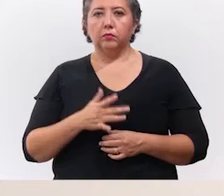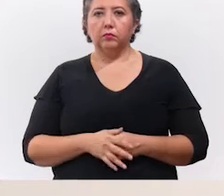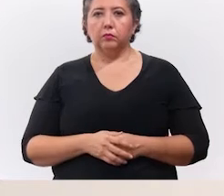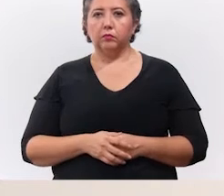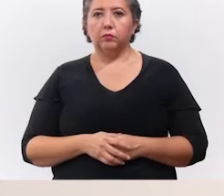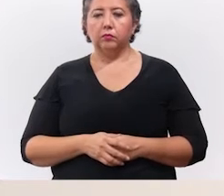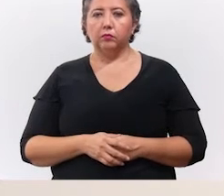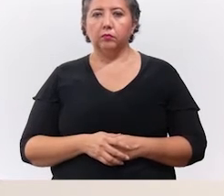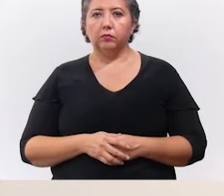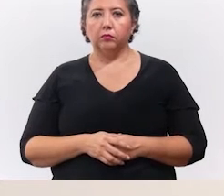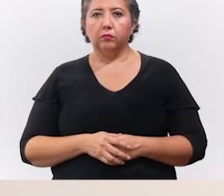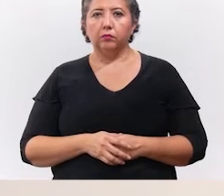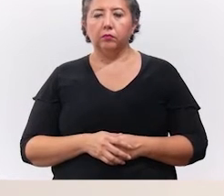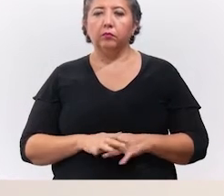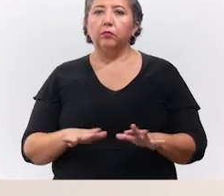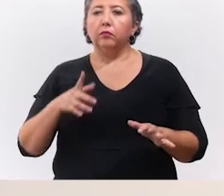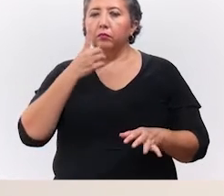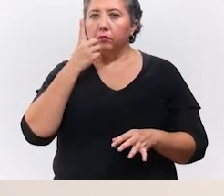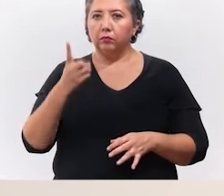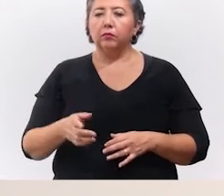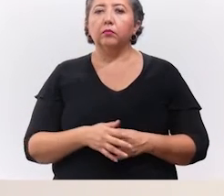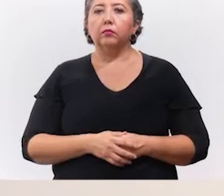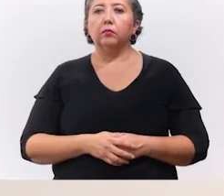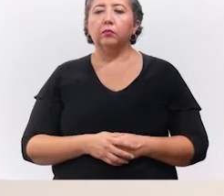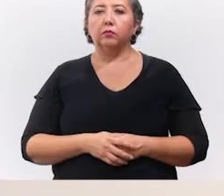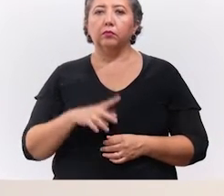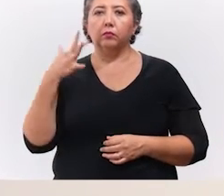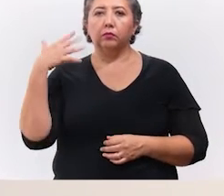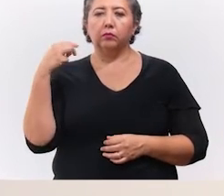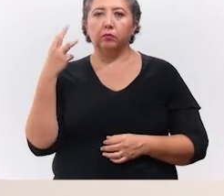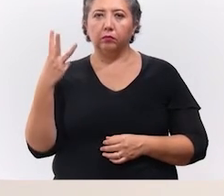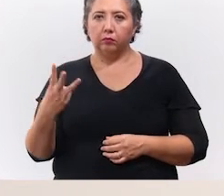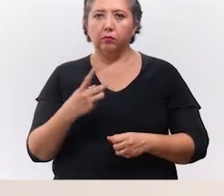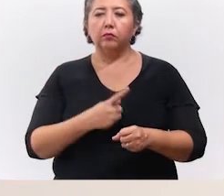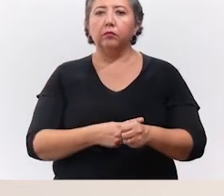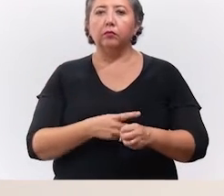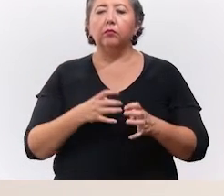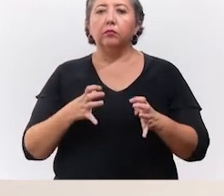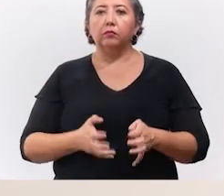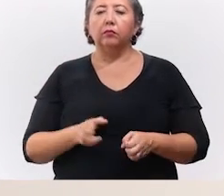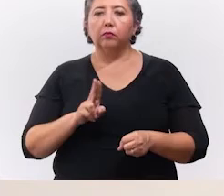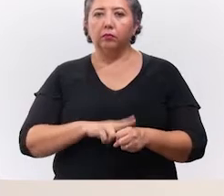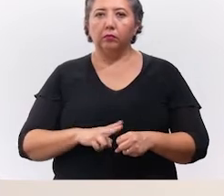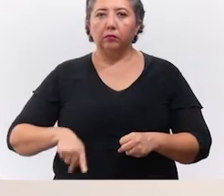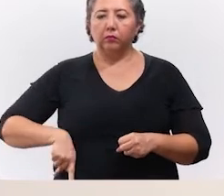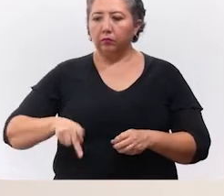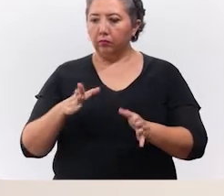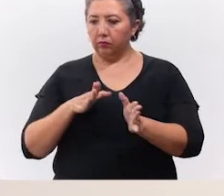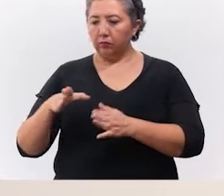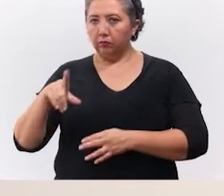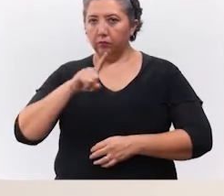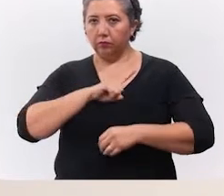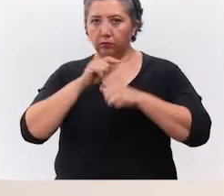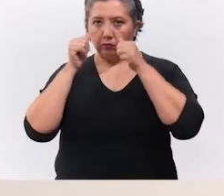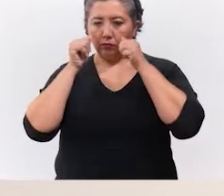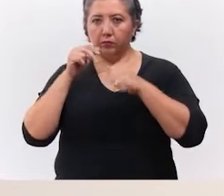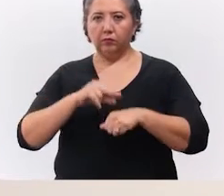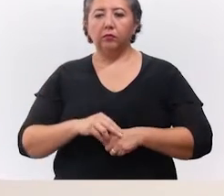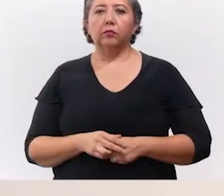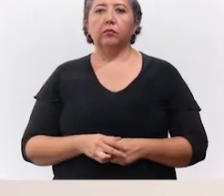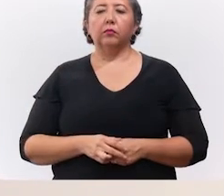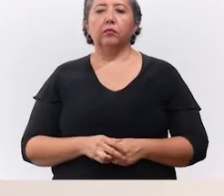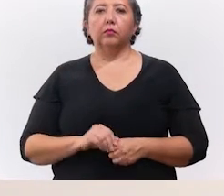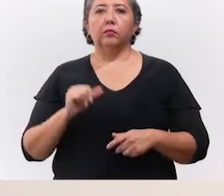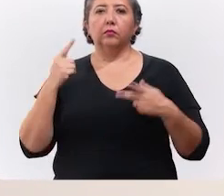síntomas leves. Como ya se mencionó, 53 de los casos positivos están en hospitales públicos y en aislamiento